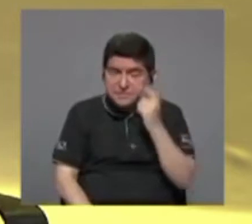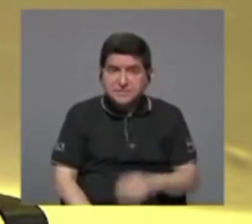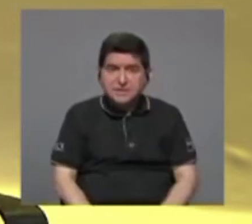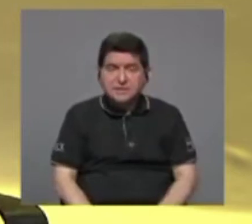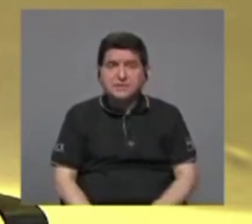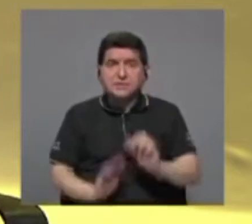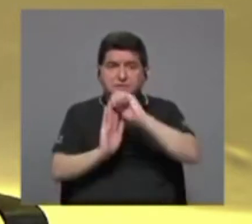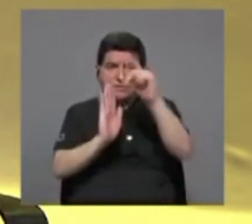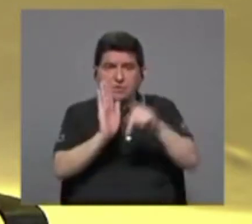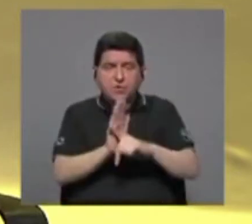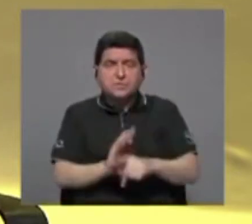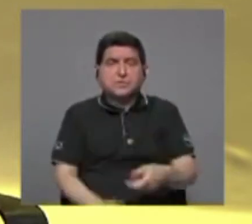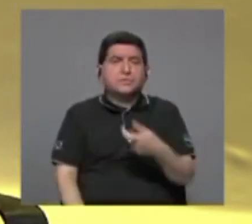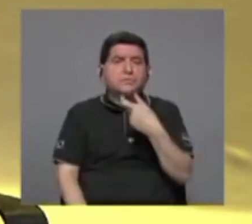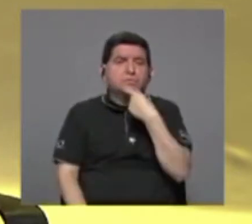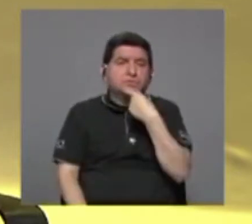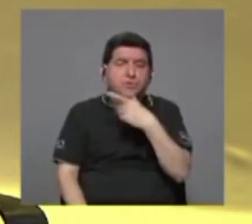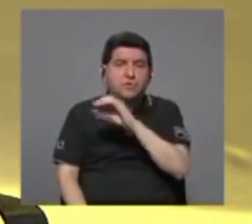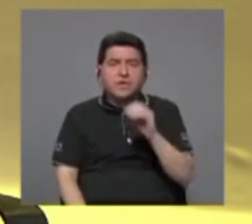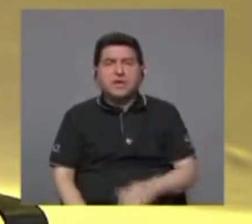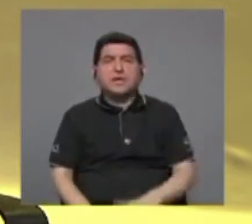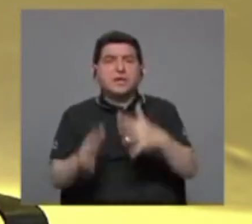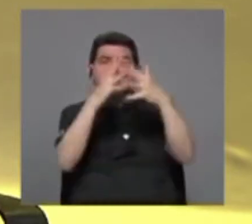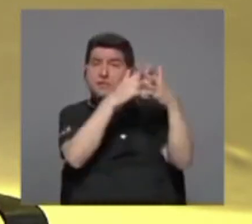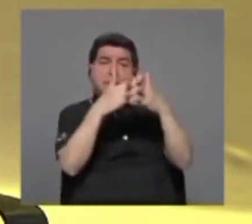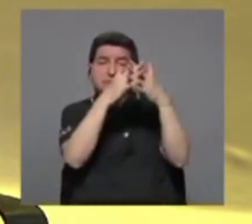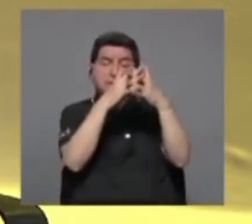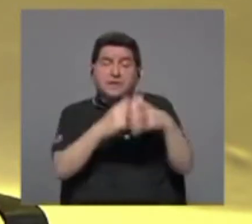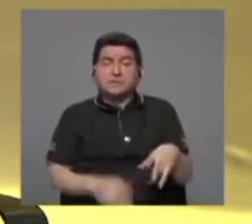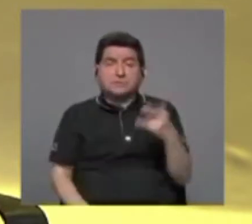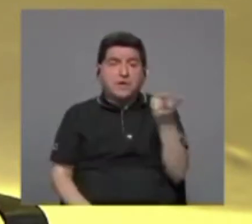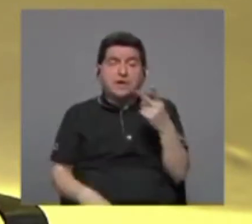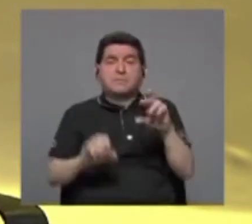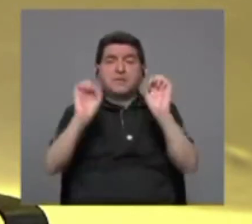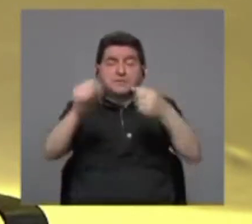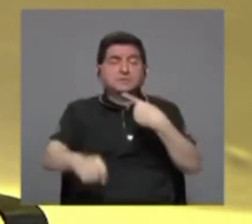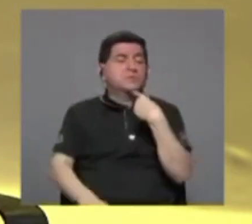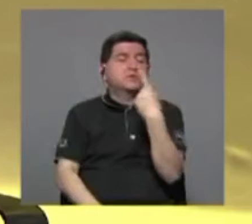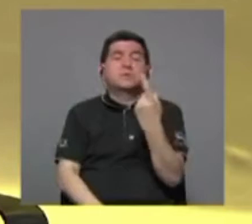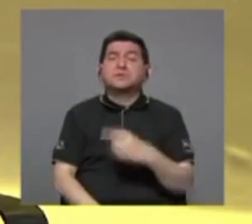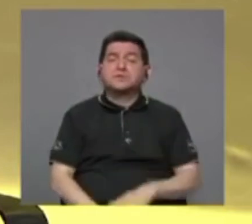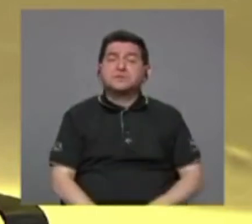Unido como de los Estados Unidos podrían decir que